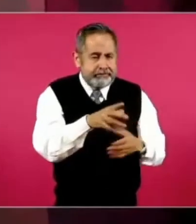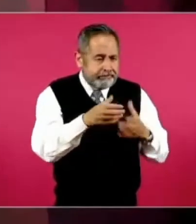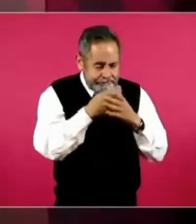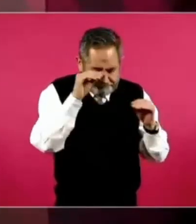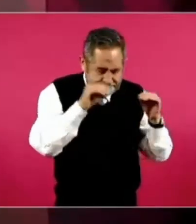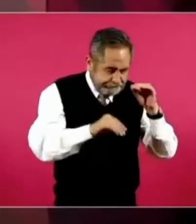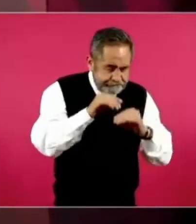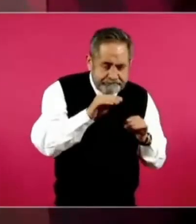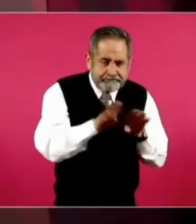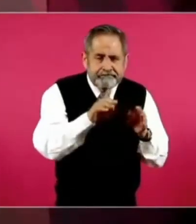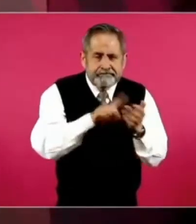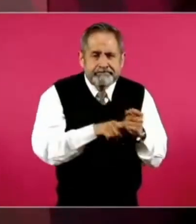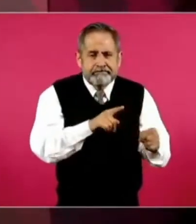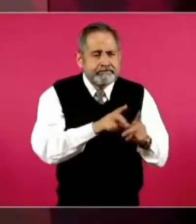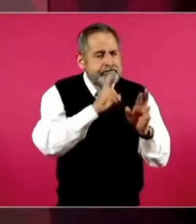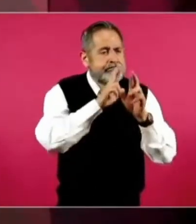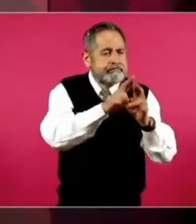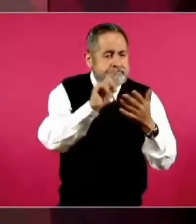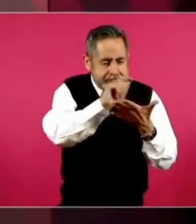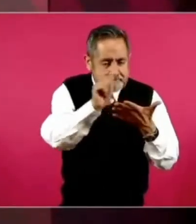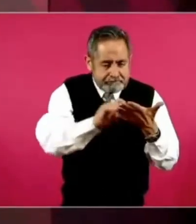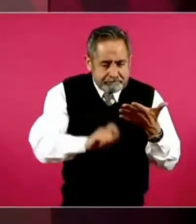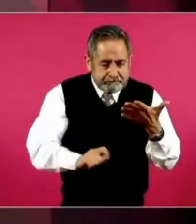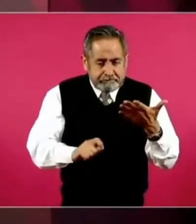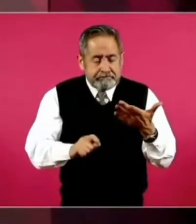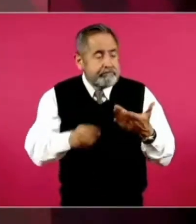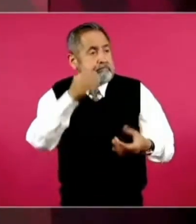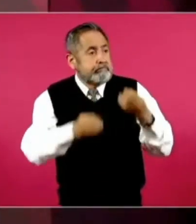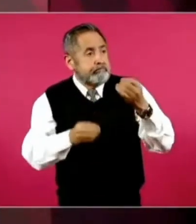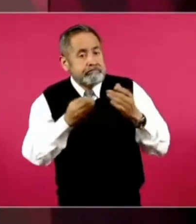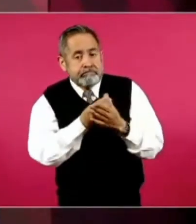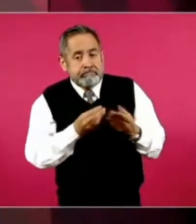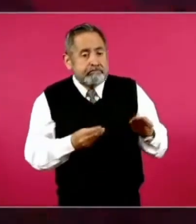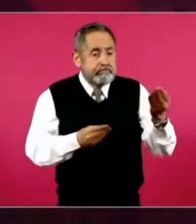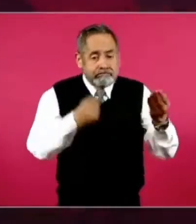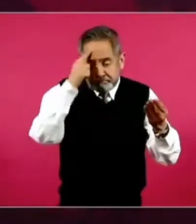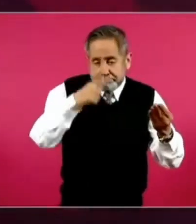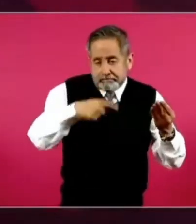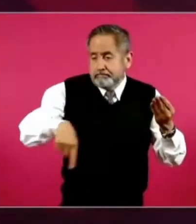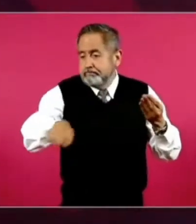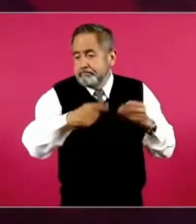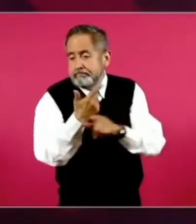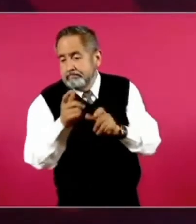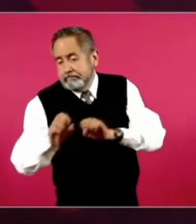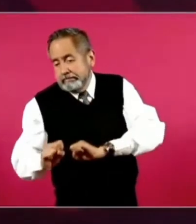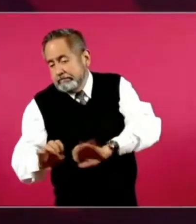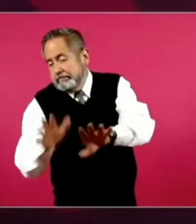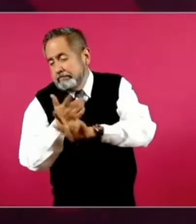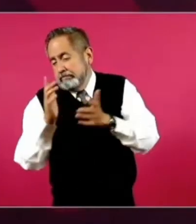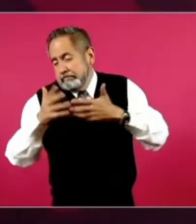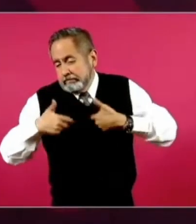elaborar una resolución de un juez que deje en libertad,